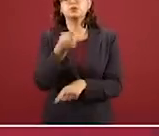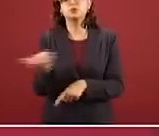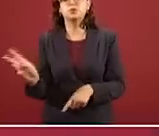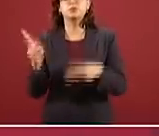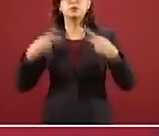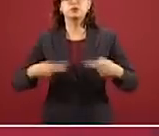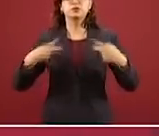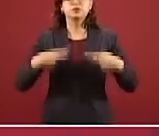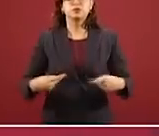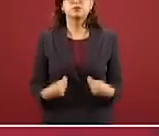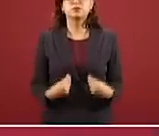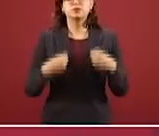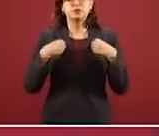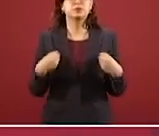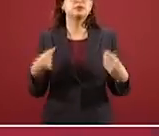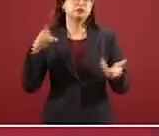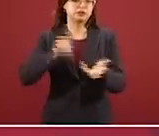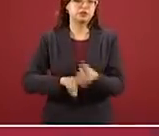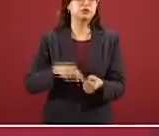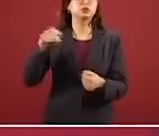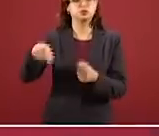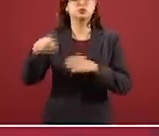habitan en las embajadas.